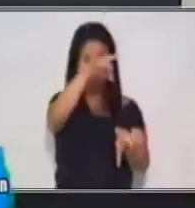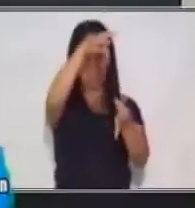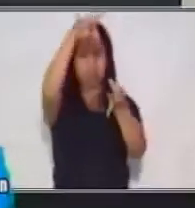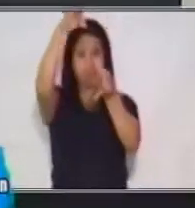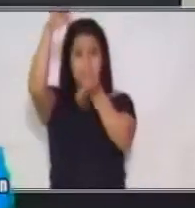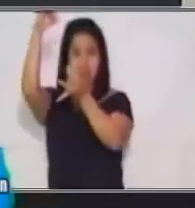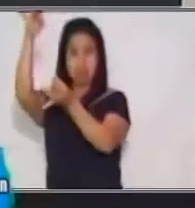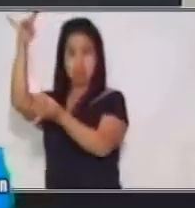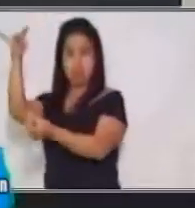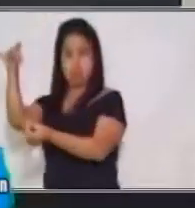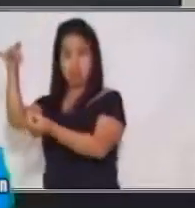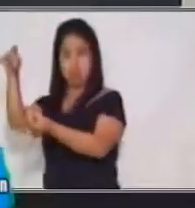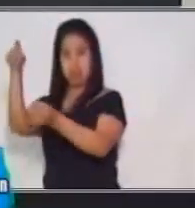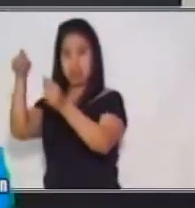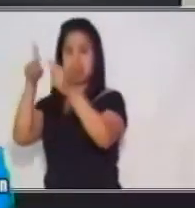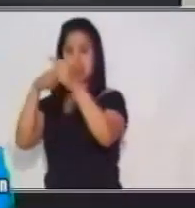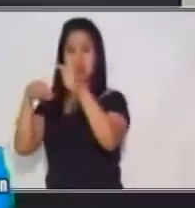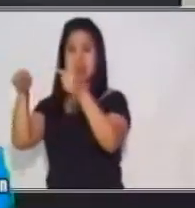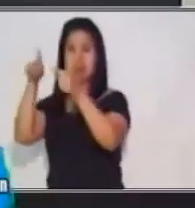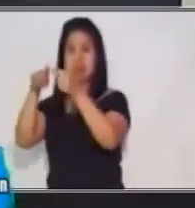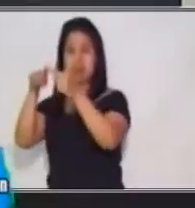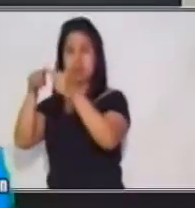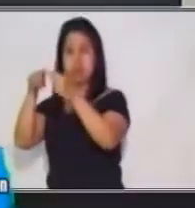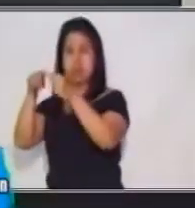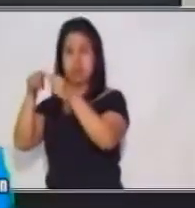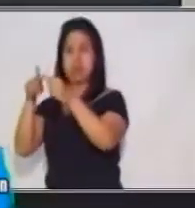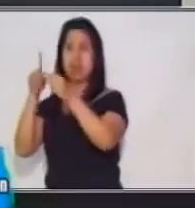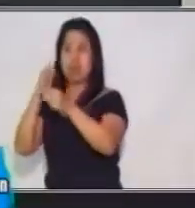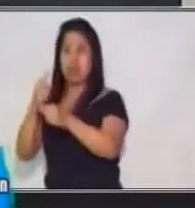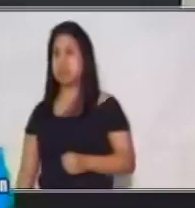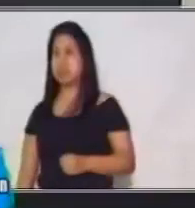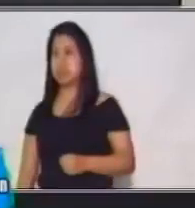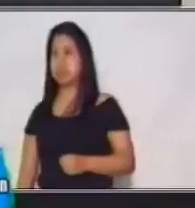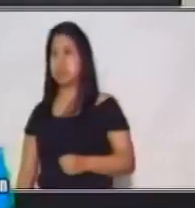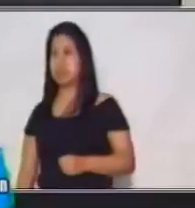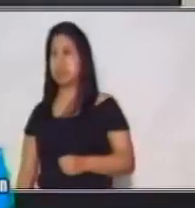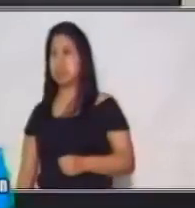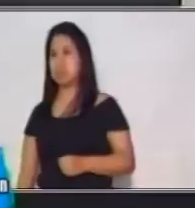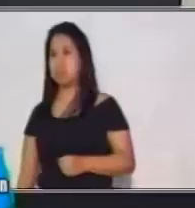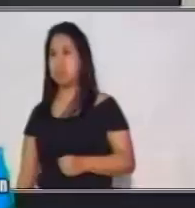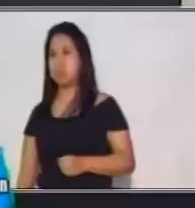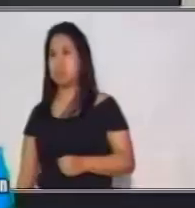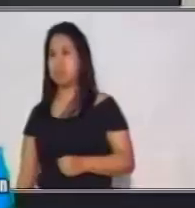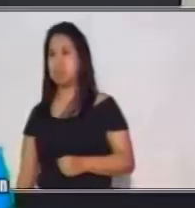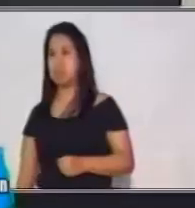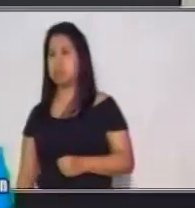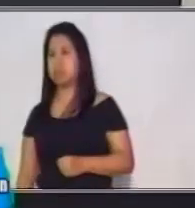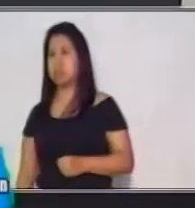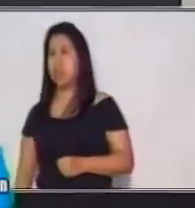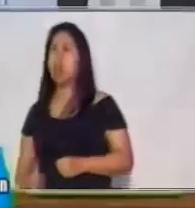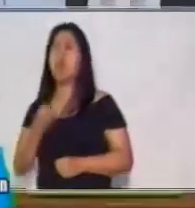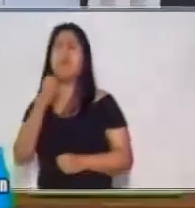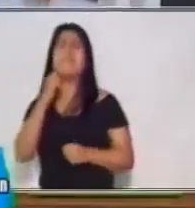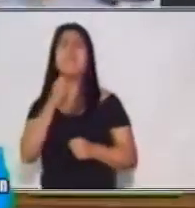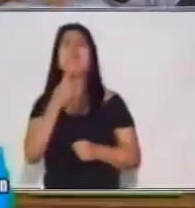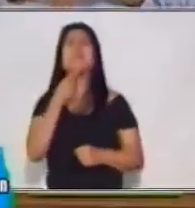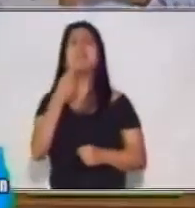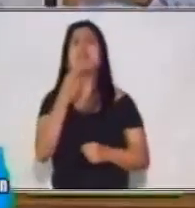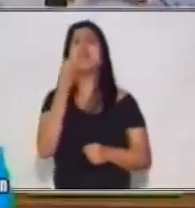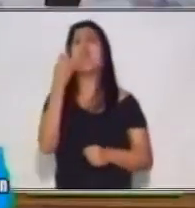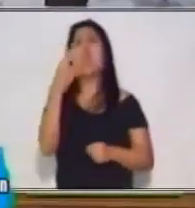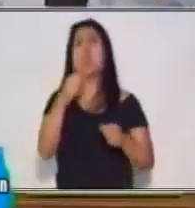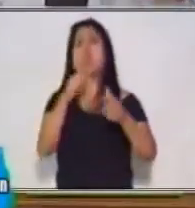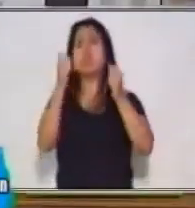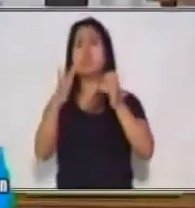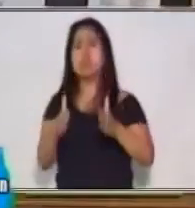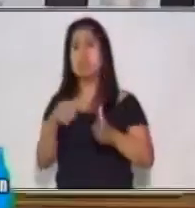vamos a tener algunas preguntas de apoyo. La primera pregunta es la siguiente: ¿Cuántos alumnos